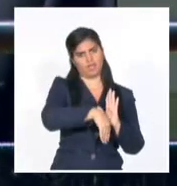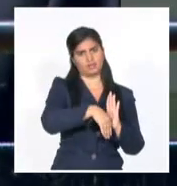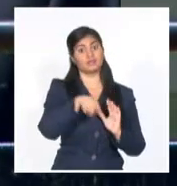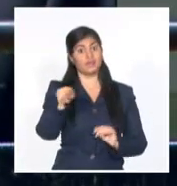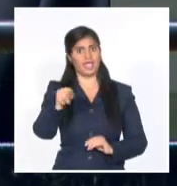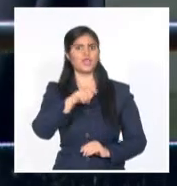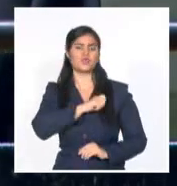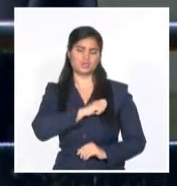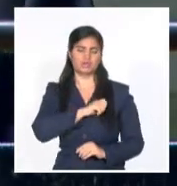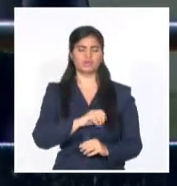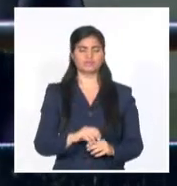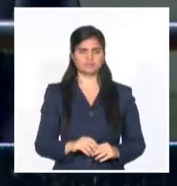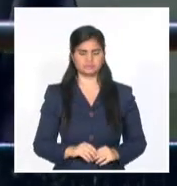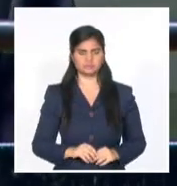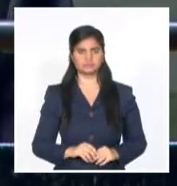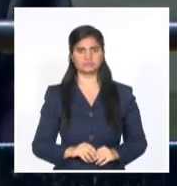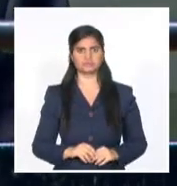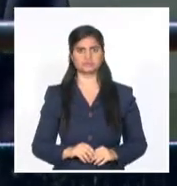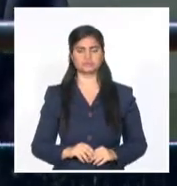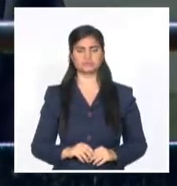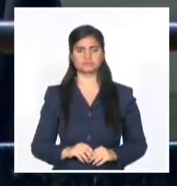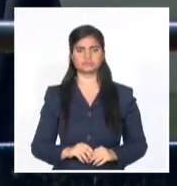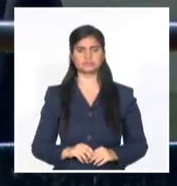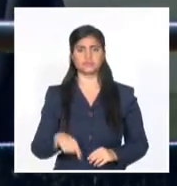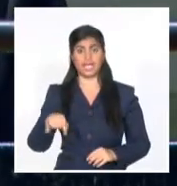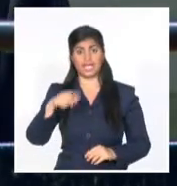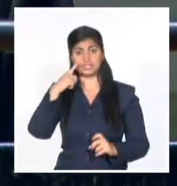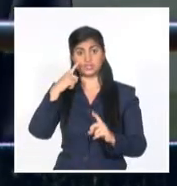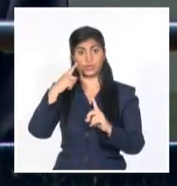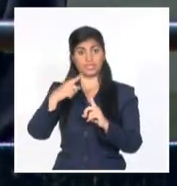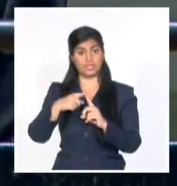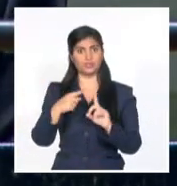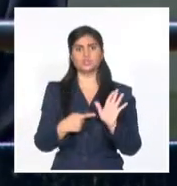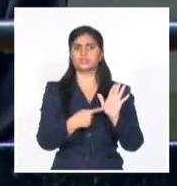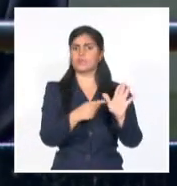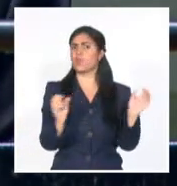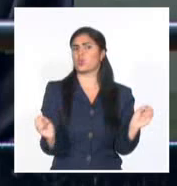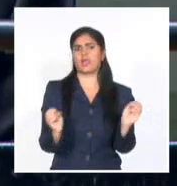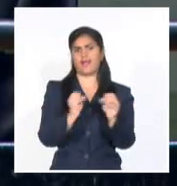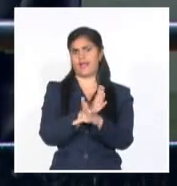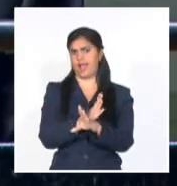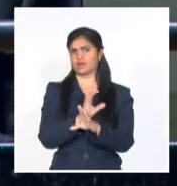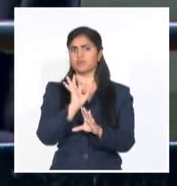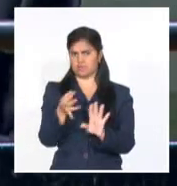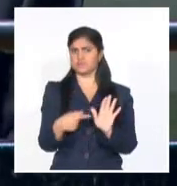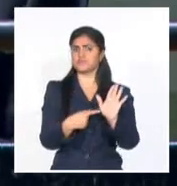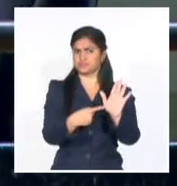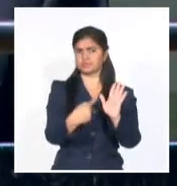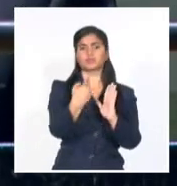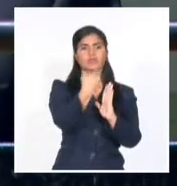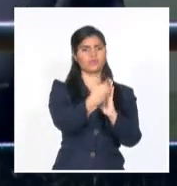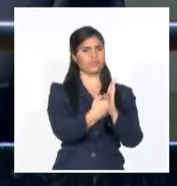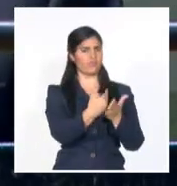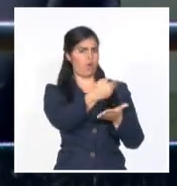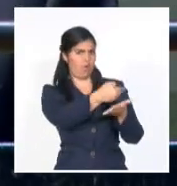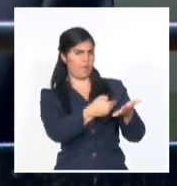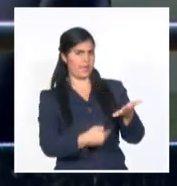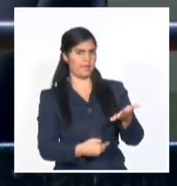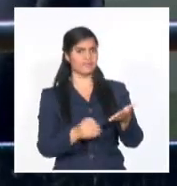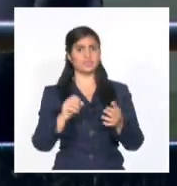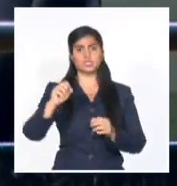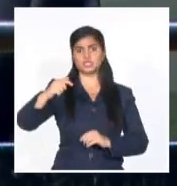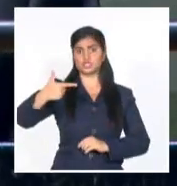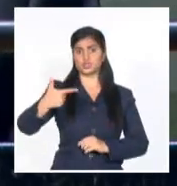objetivos fueron claramente descritos en el infame memorando del subsecretario de